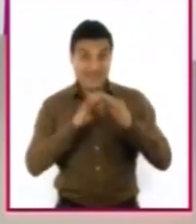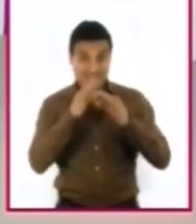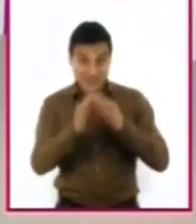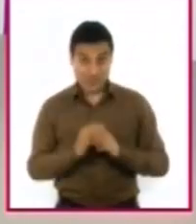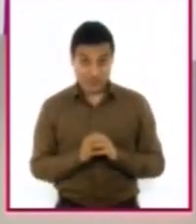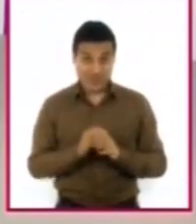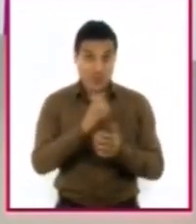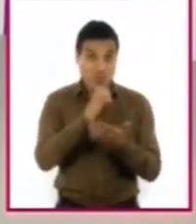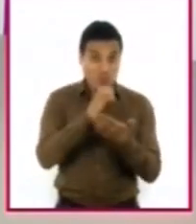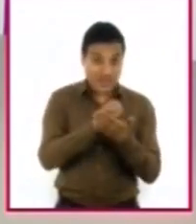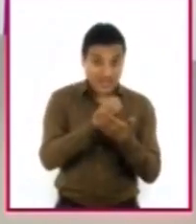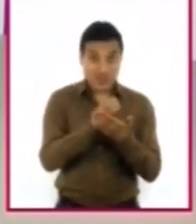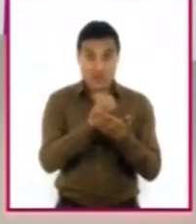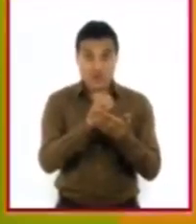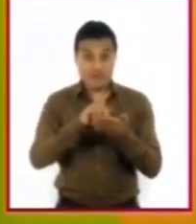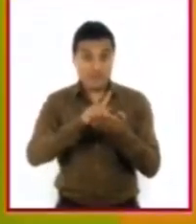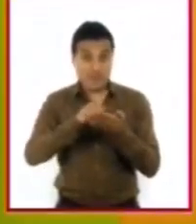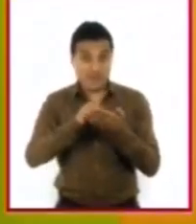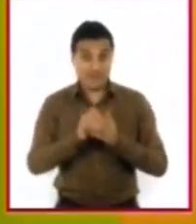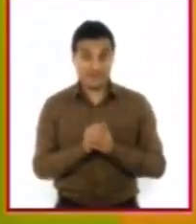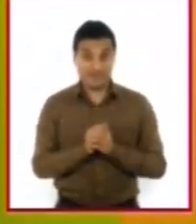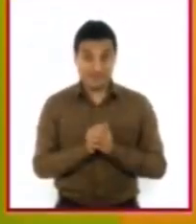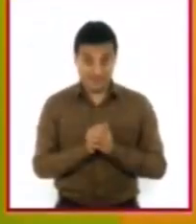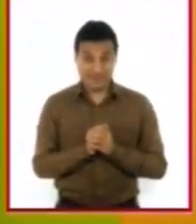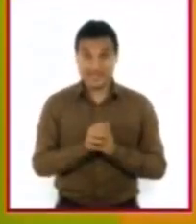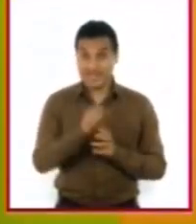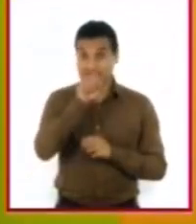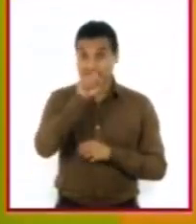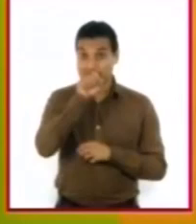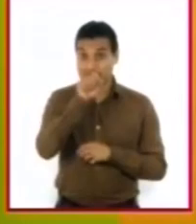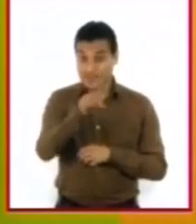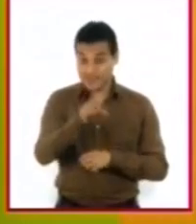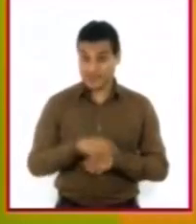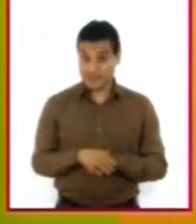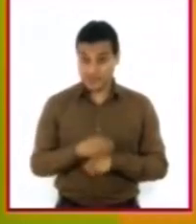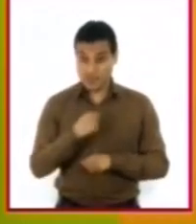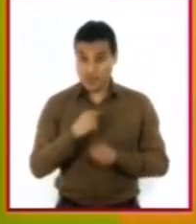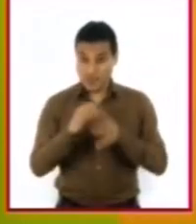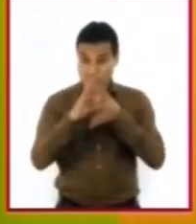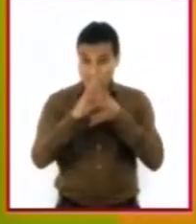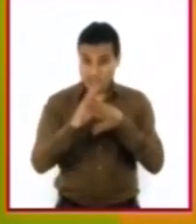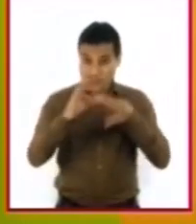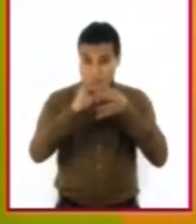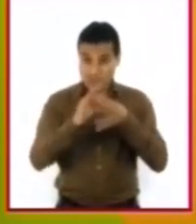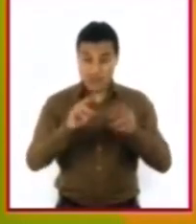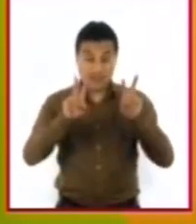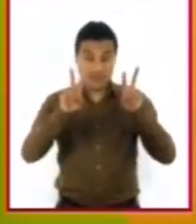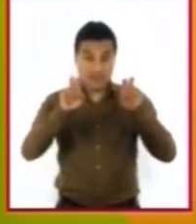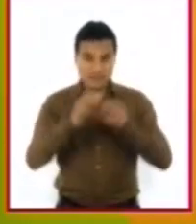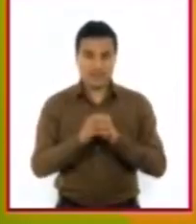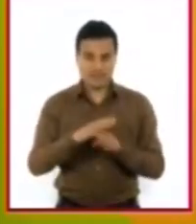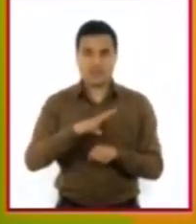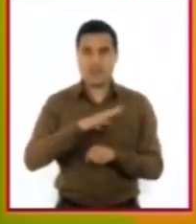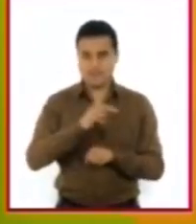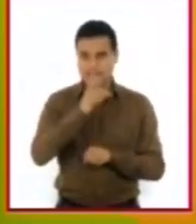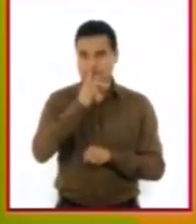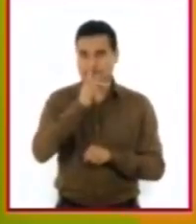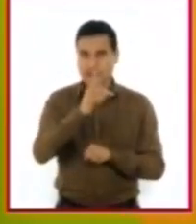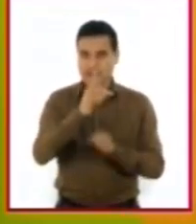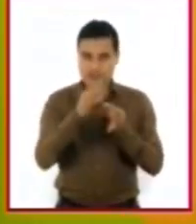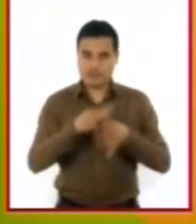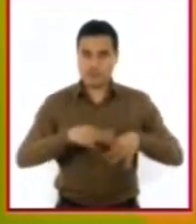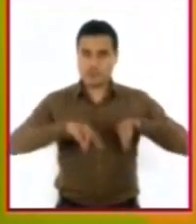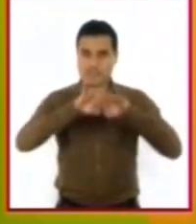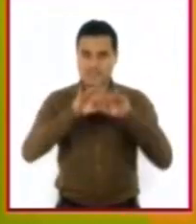mano libreta y bolígrafo para trabajar. También mientras conocemos más sobre este tema, se resaltarán palabras claves, las cuales